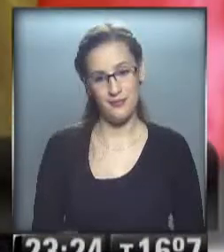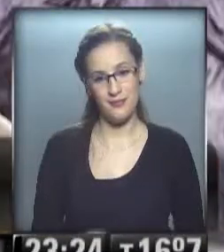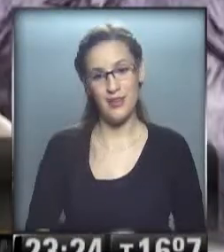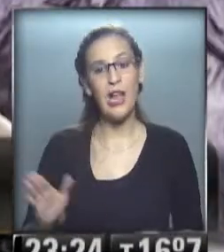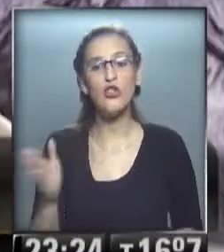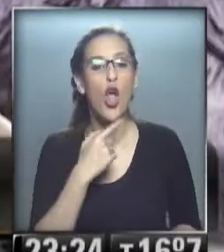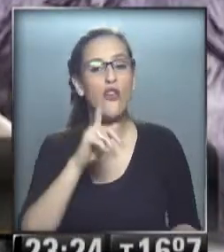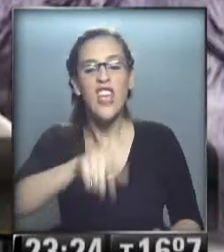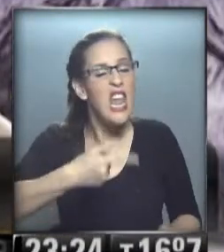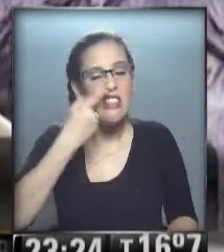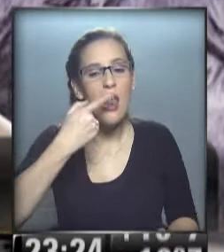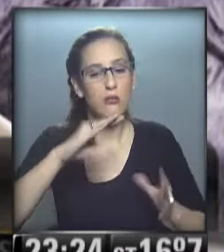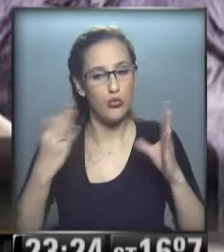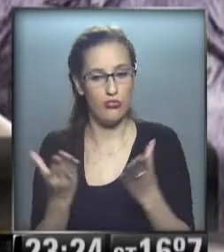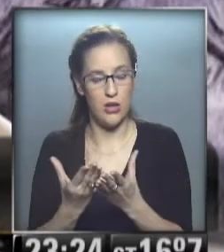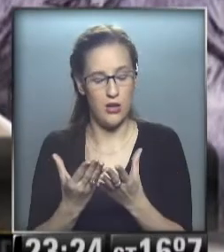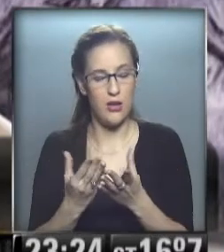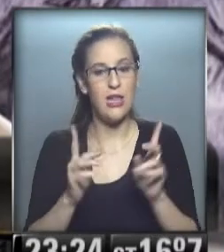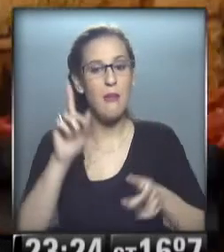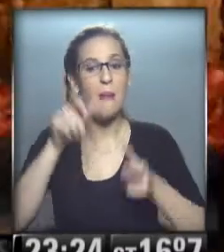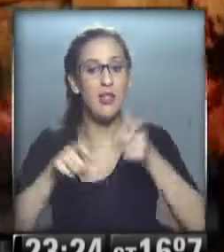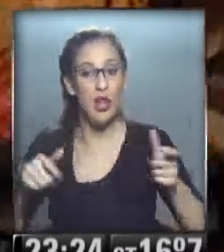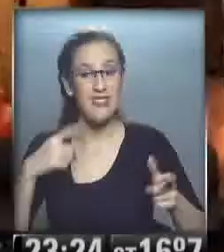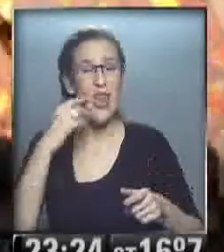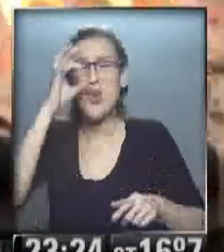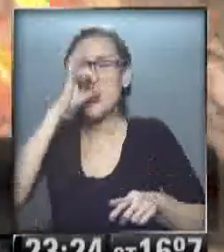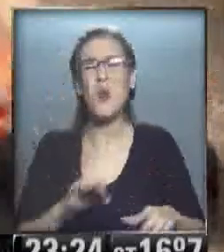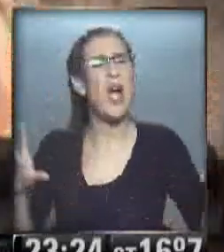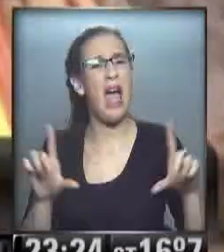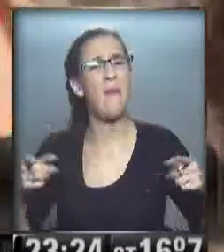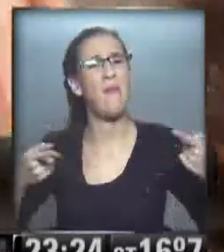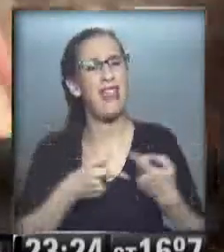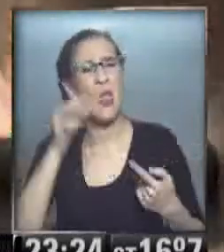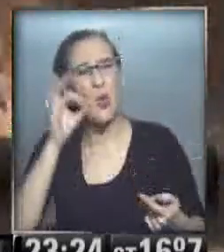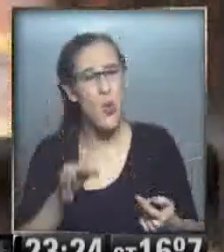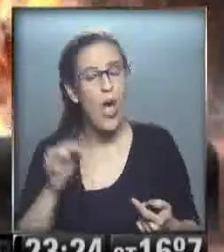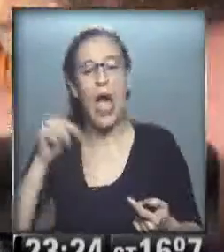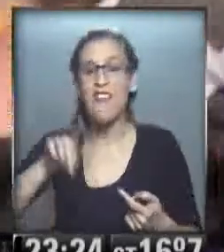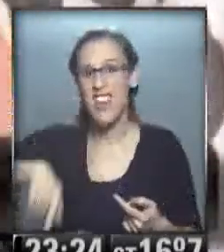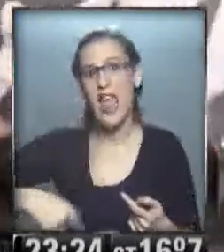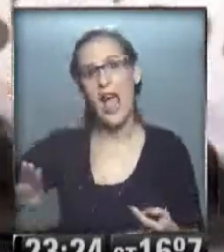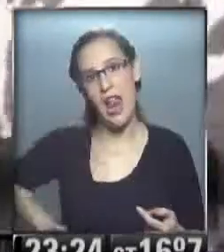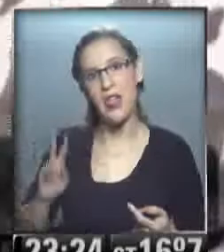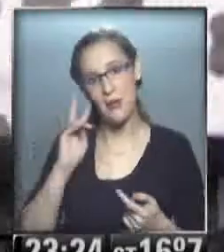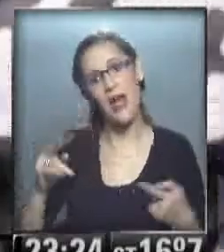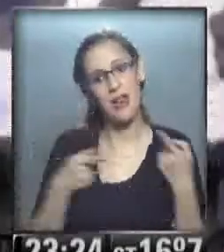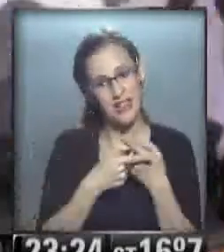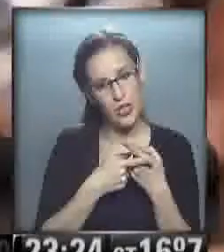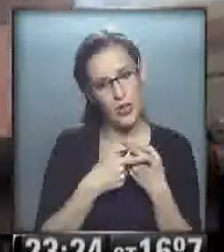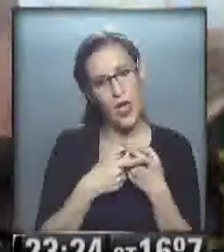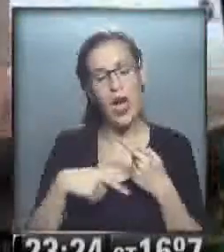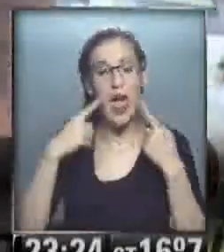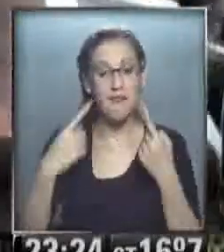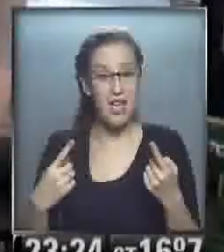Mundial. Hasta los que no miran nunca un partido de fútbol en el Mundial. Me gusta el video igual, ¿eh? Nos vamos al corte disfrutando,